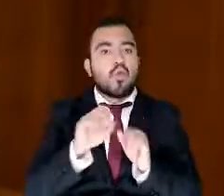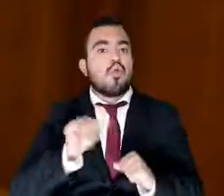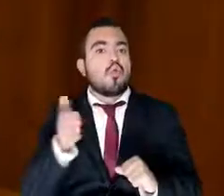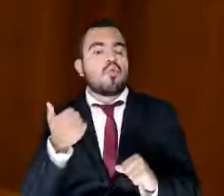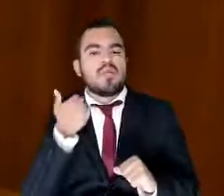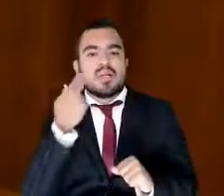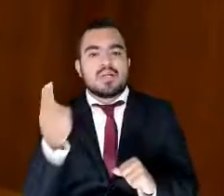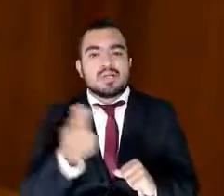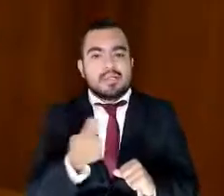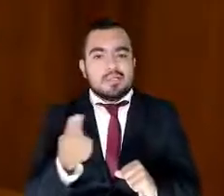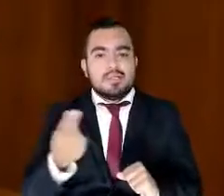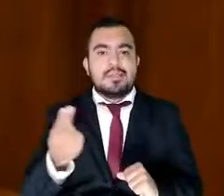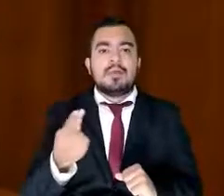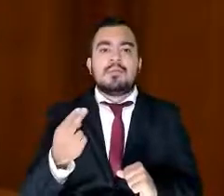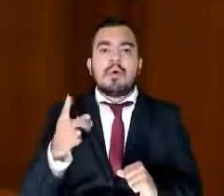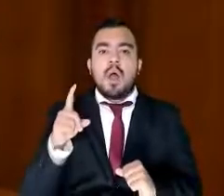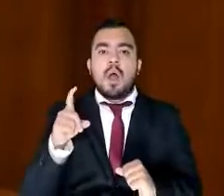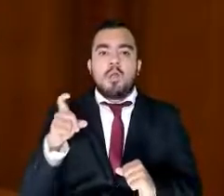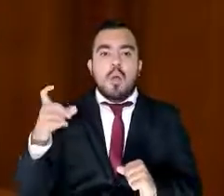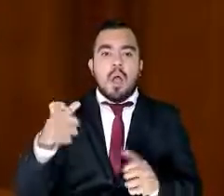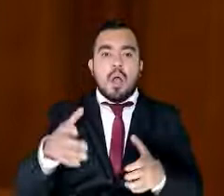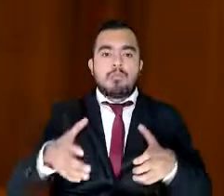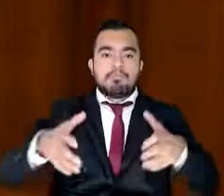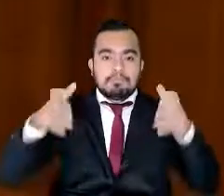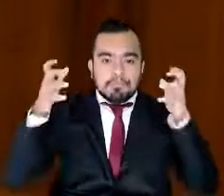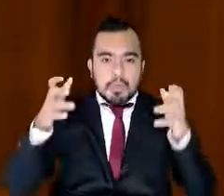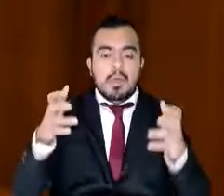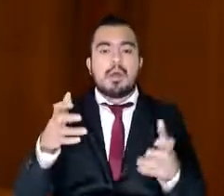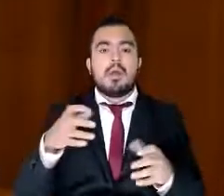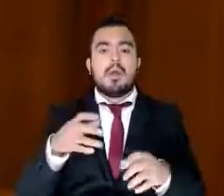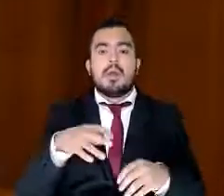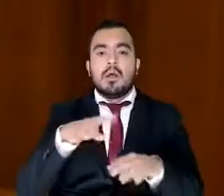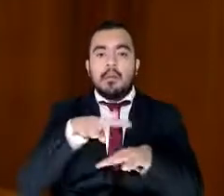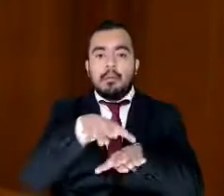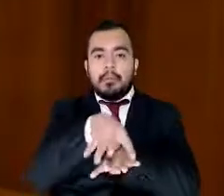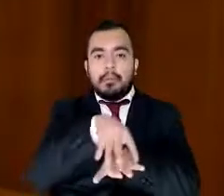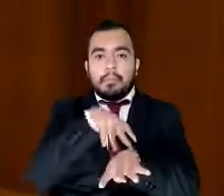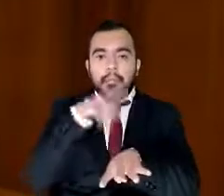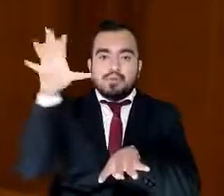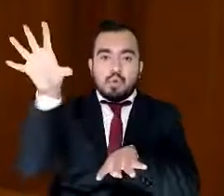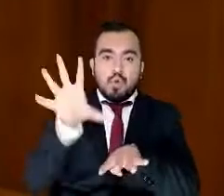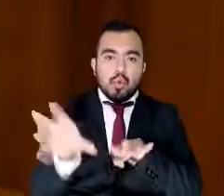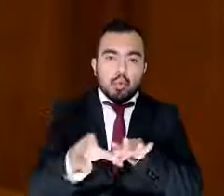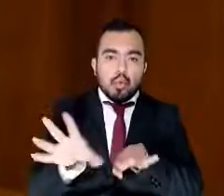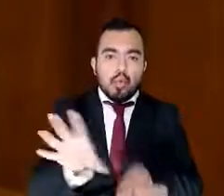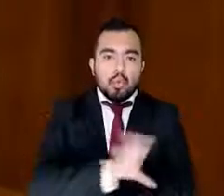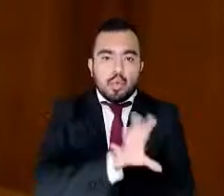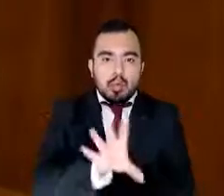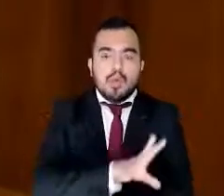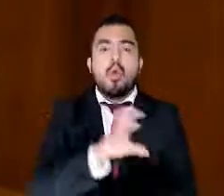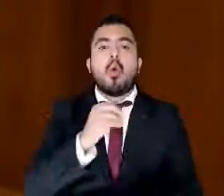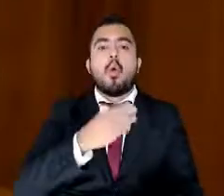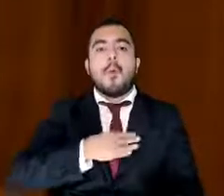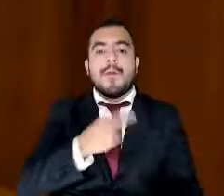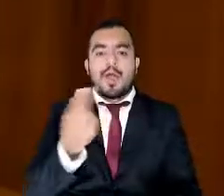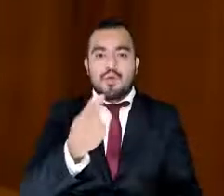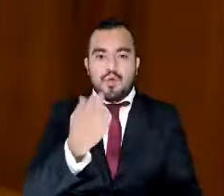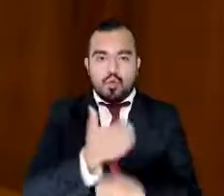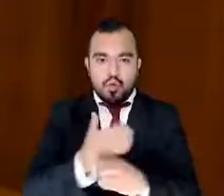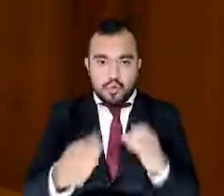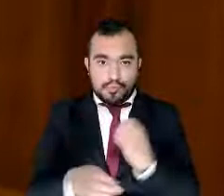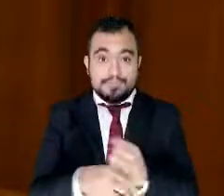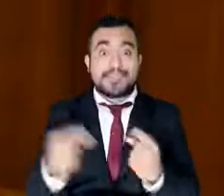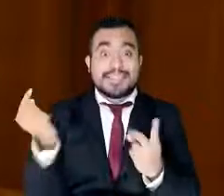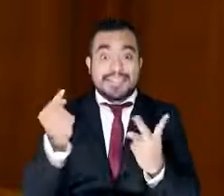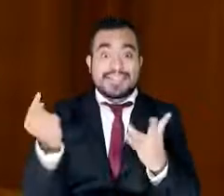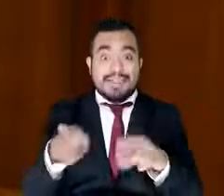como puede ser algún tinaco, un calentador solar, insumos para los baños. Estas familias que estamos beneficiando